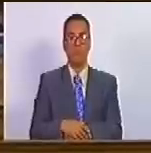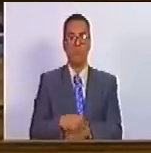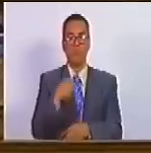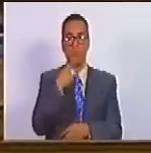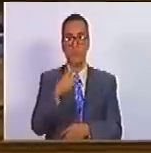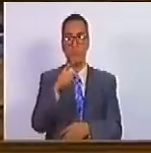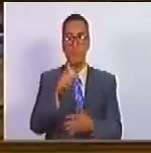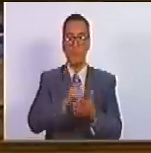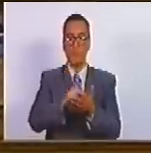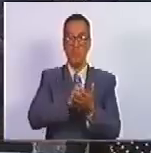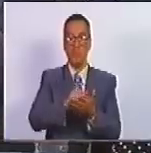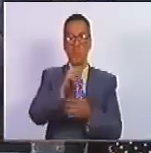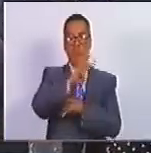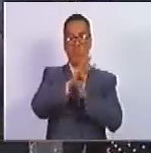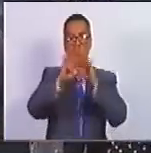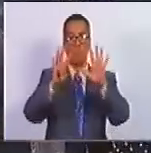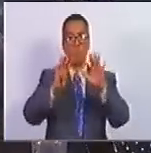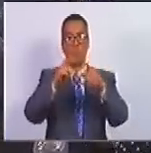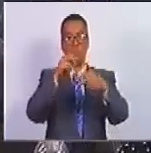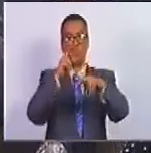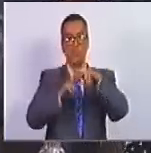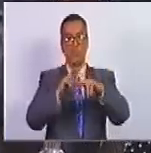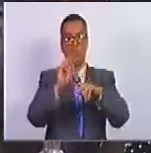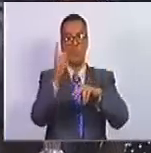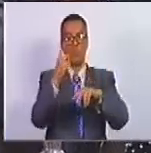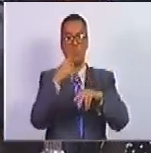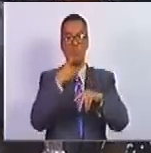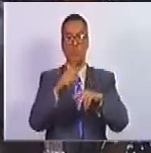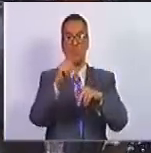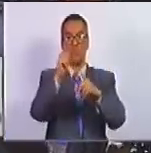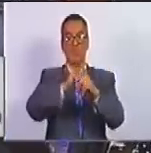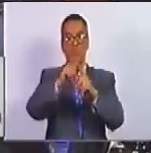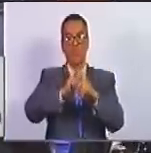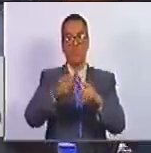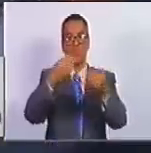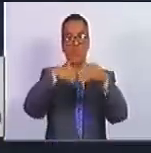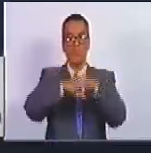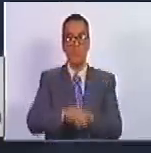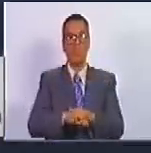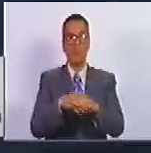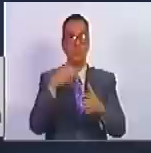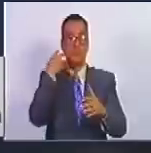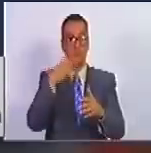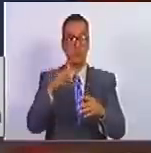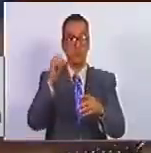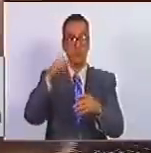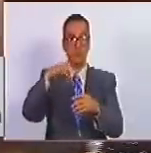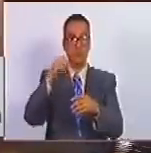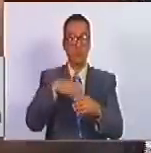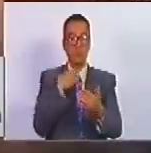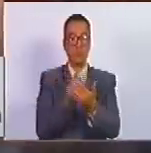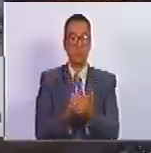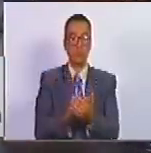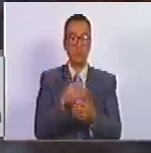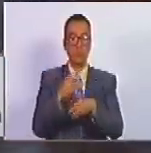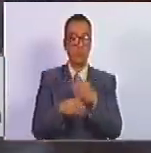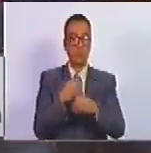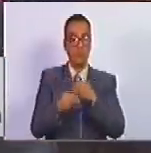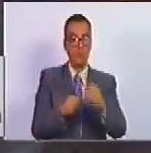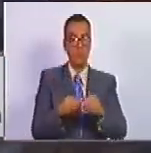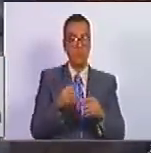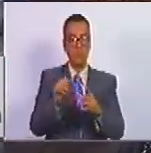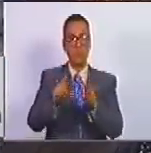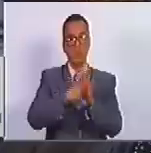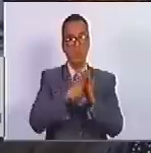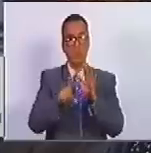En este artículo 49, en el numeral primero, se habla de una tasa de gestión integral de residuos y desechos sólidos hasta el monto establecido de conformidad con la